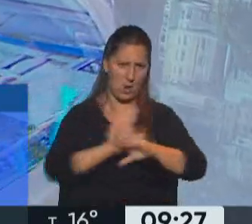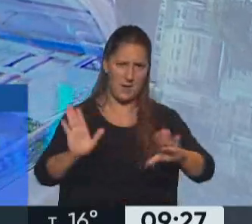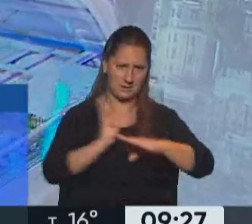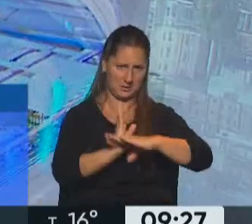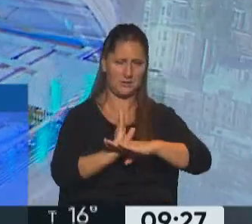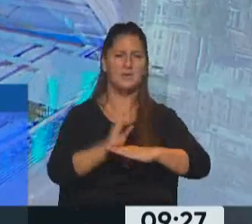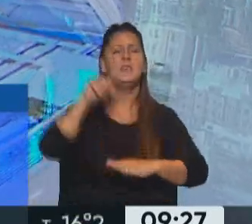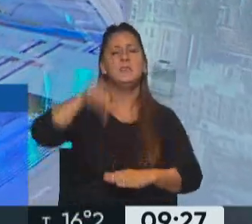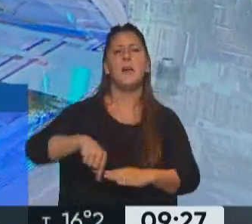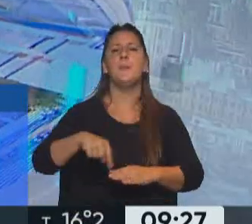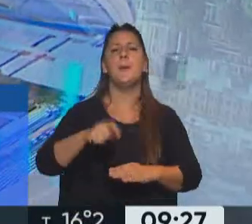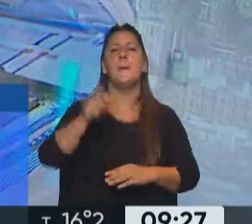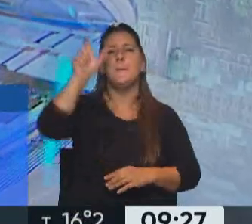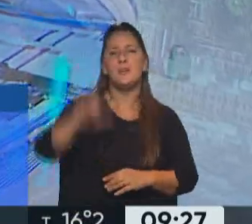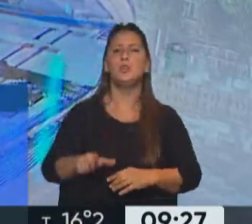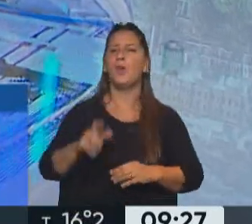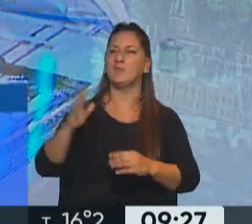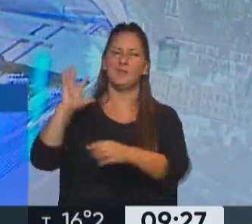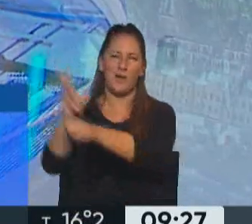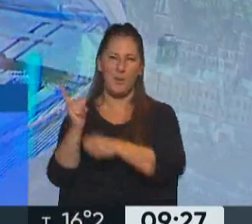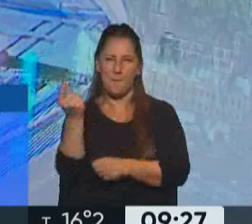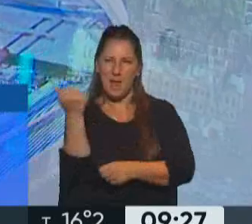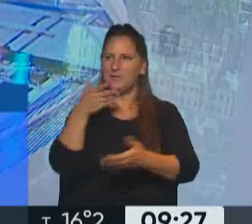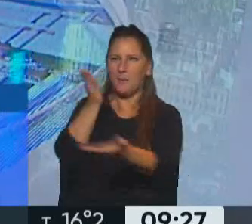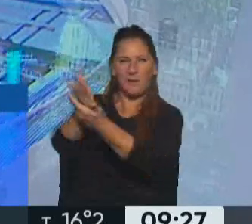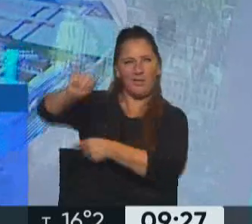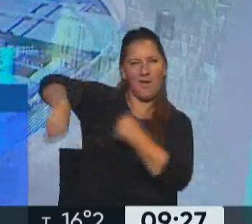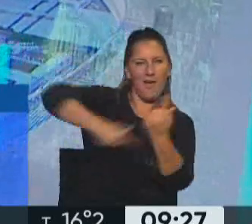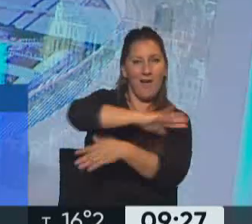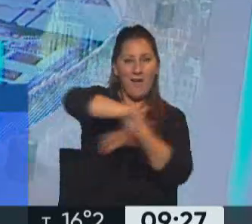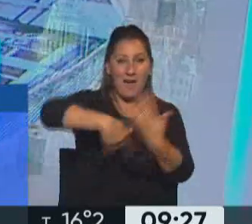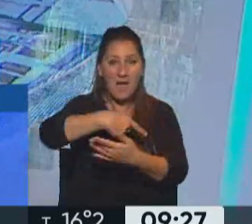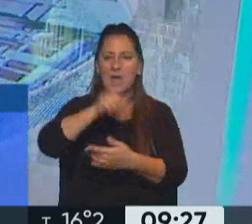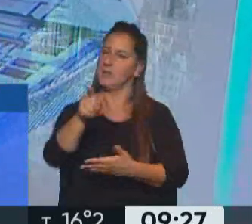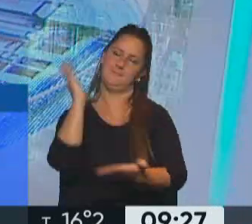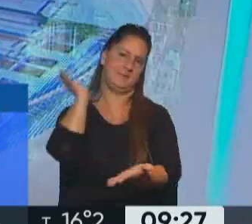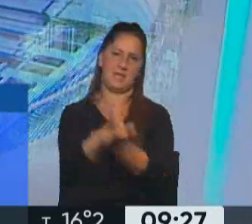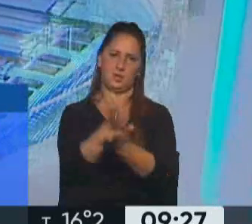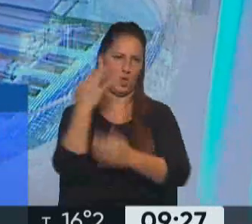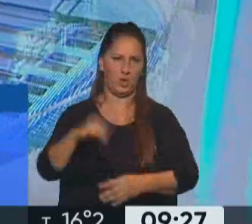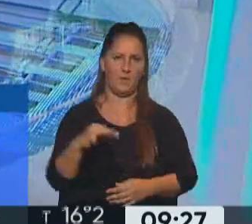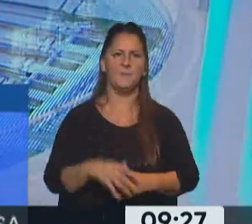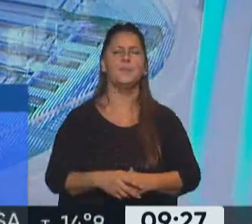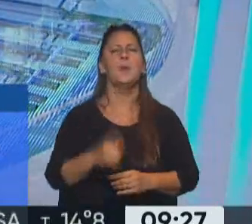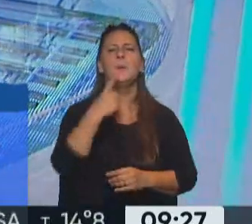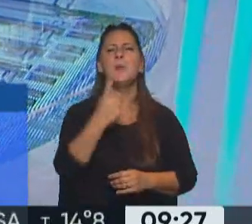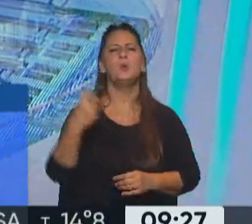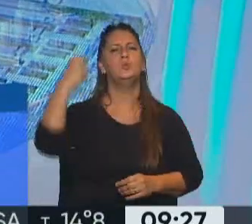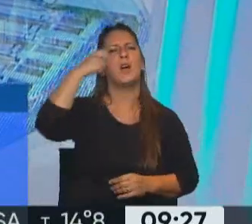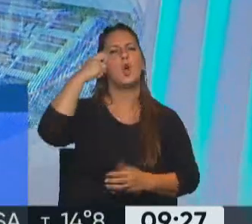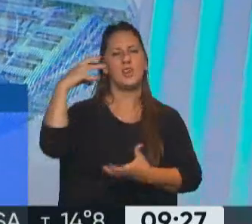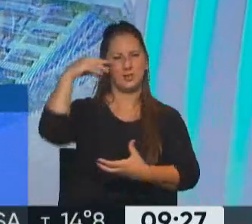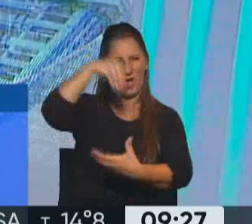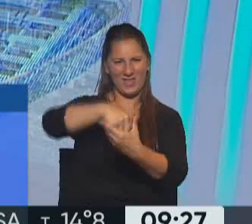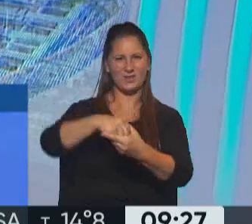sanciones penales que tiene que haber con quienes fugan capitales y quienes fueron irresponsables en ese sentido. ¿Cómo te imaginas el ambiente dentro del recinto,